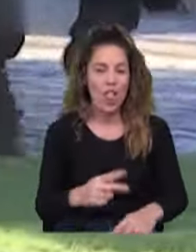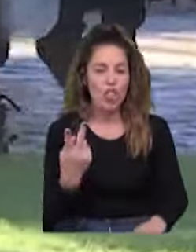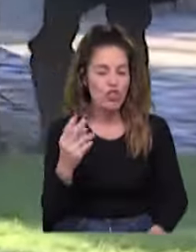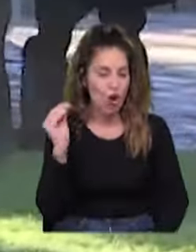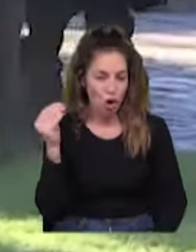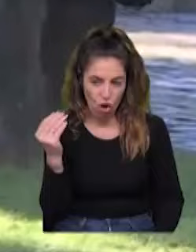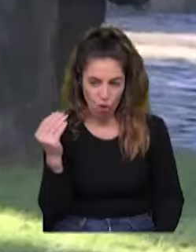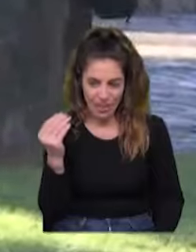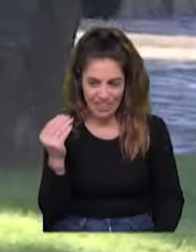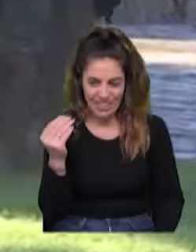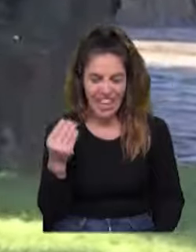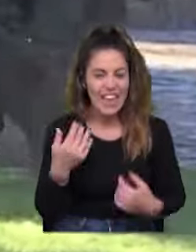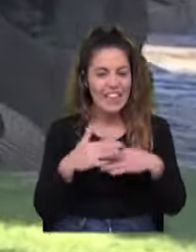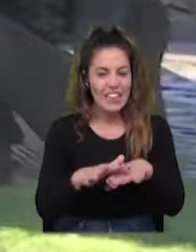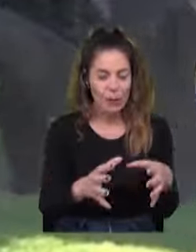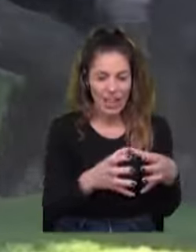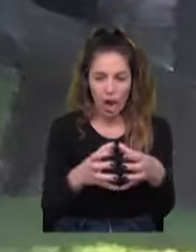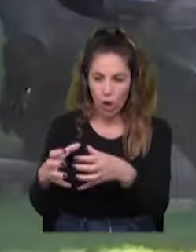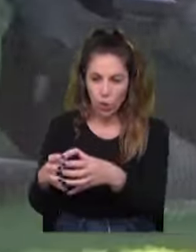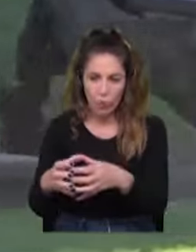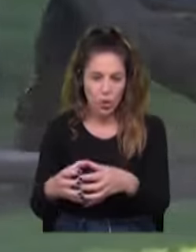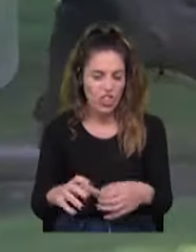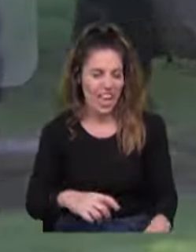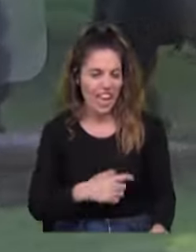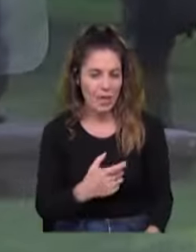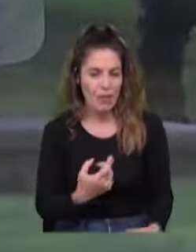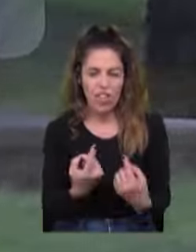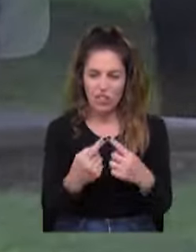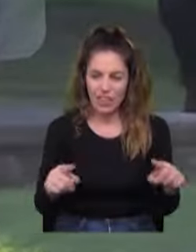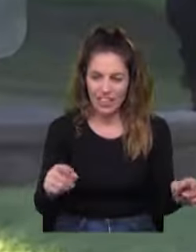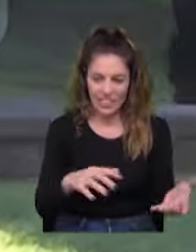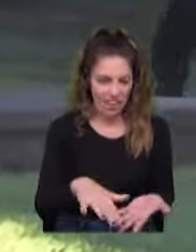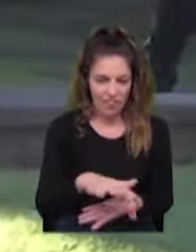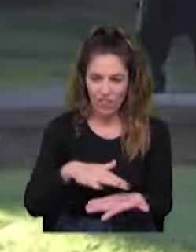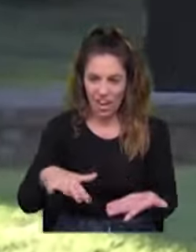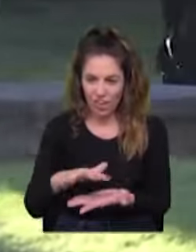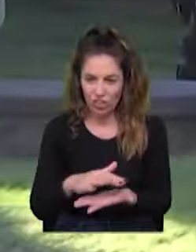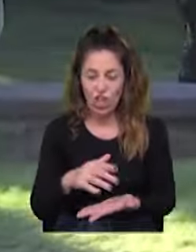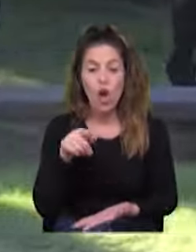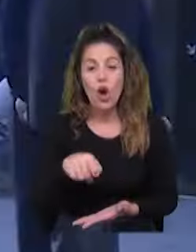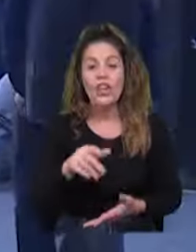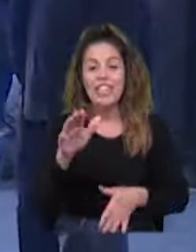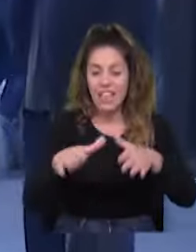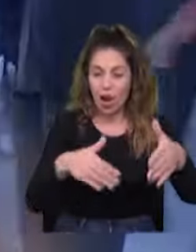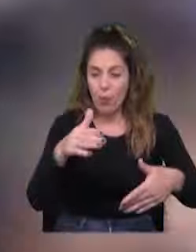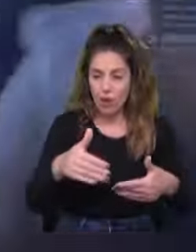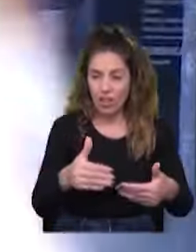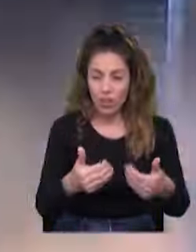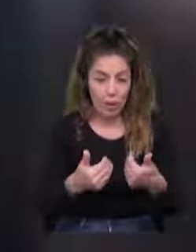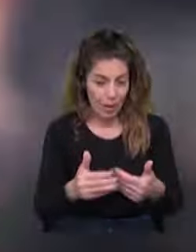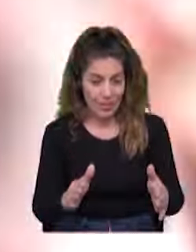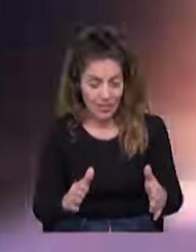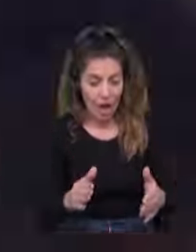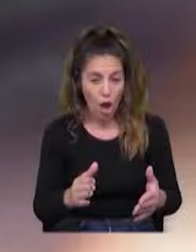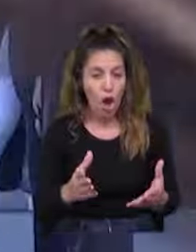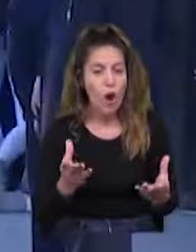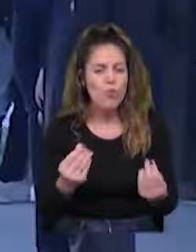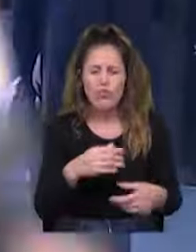Dante pertenecientes a bandas enemigas de distintos barrios montevideanos con dicha convocatoria como Punto de partida mútiples